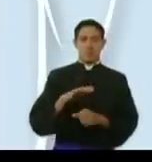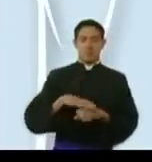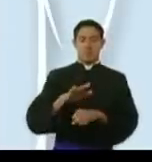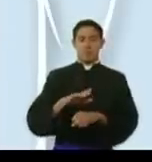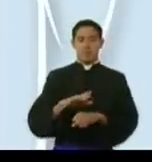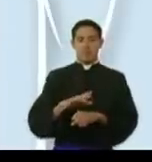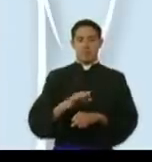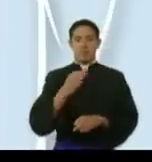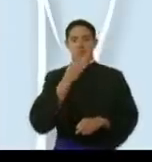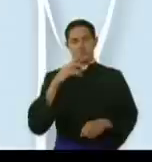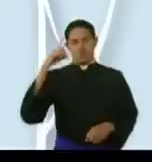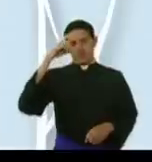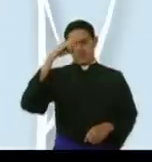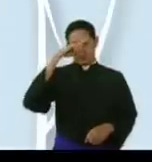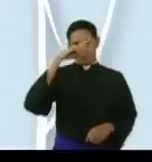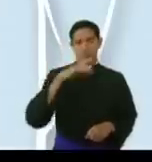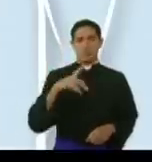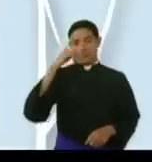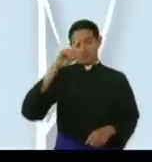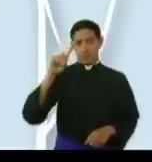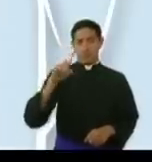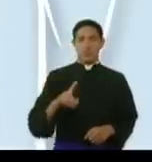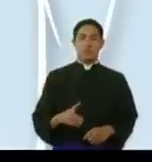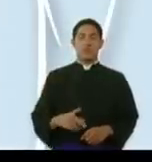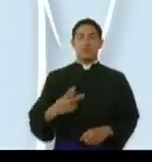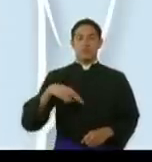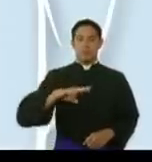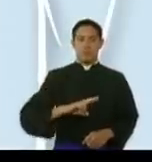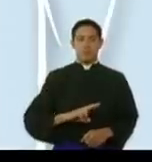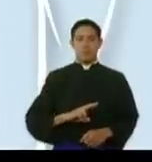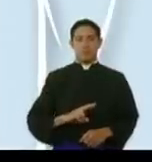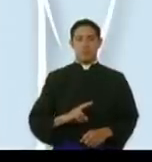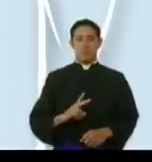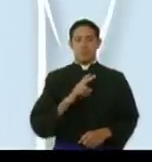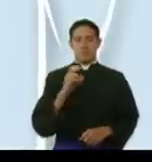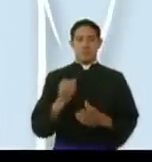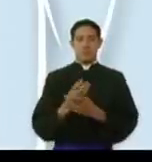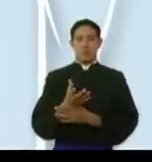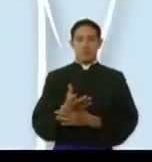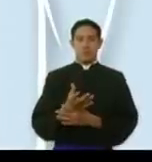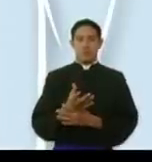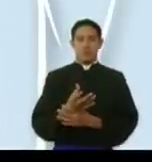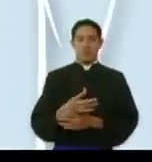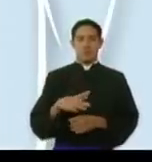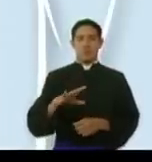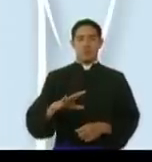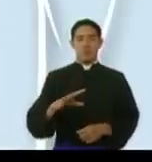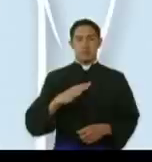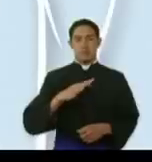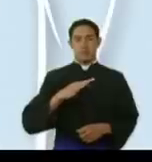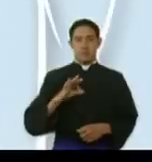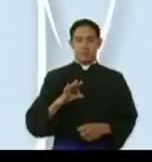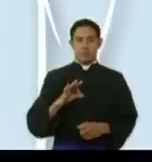difíciles o en los momentos de prueba. Para que así, al hacer esta renovación, podamos escuchar estas